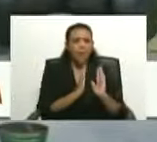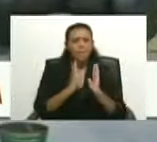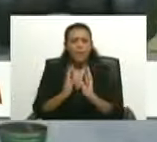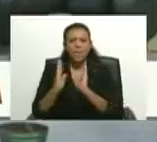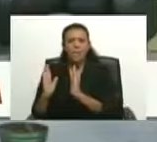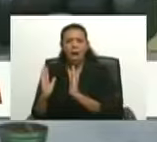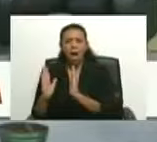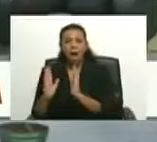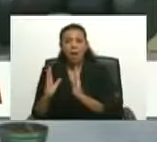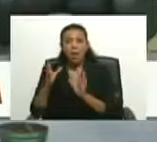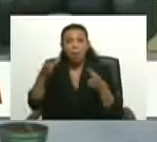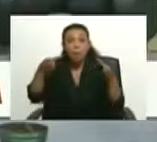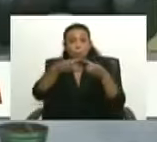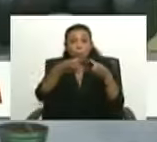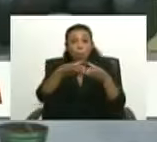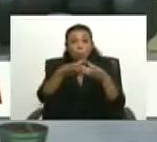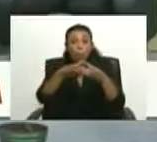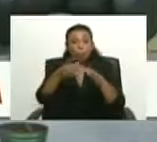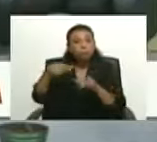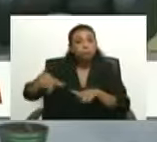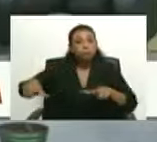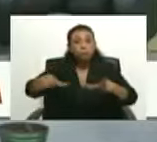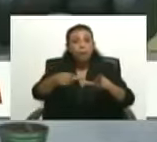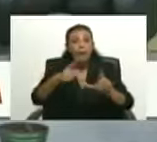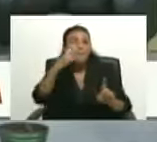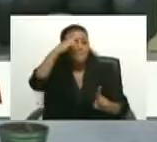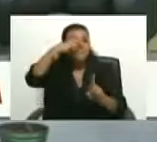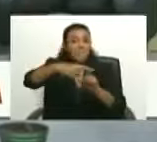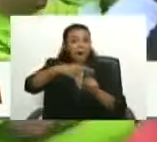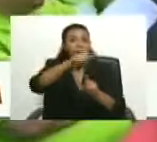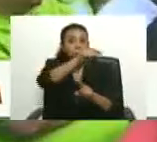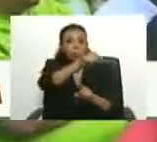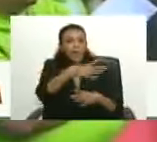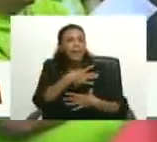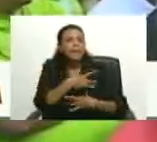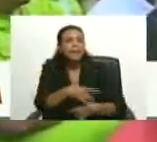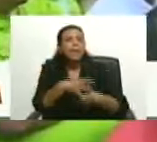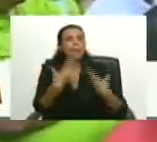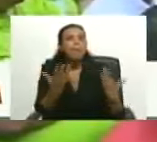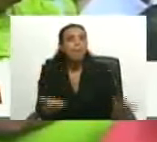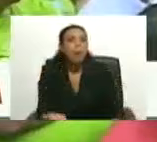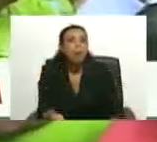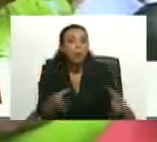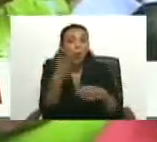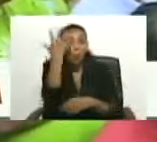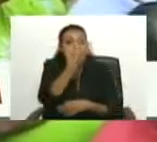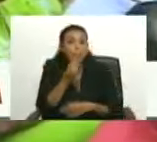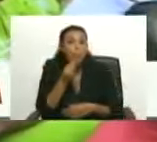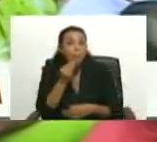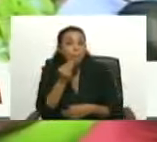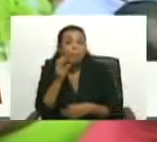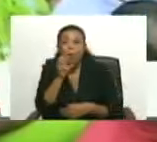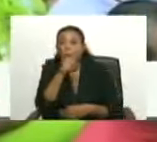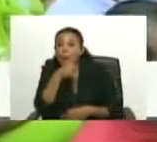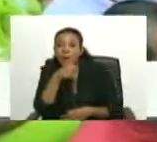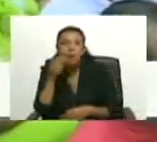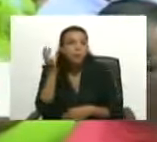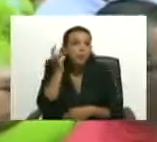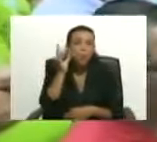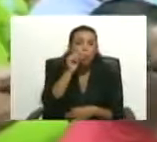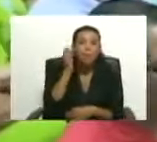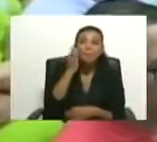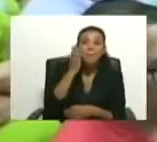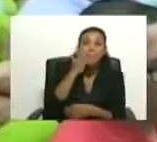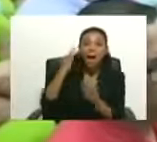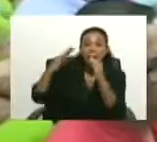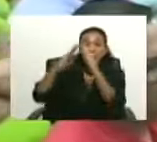los poderosos, los hegemónicos, es a ellos a los que les interesa que un joven, que un abuelo, que una abuela, que una ama de